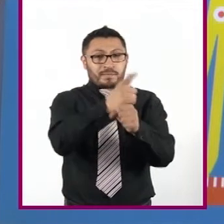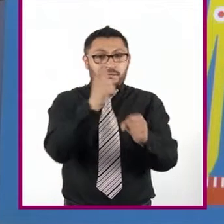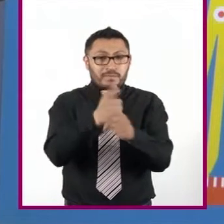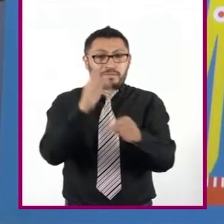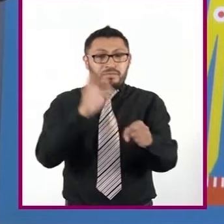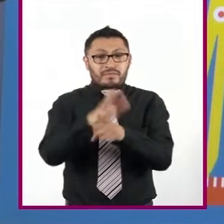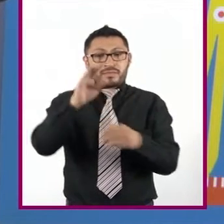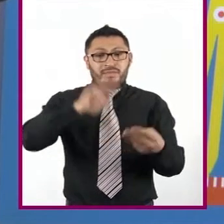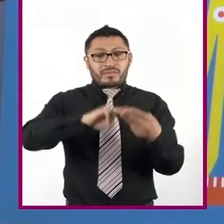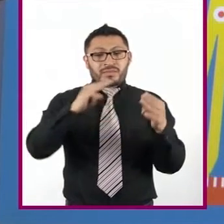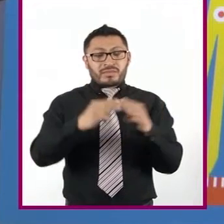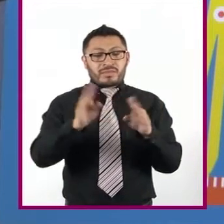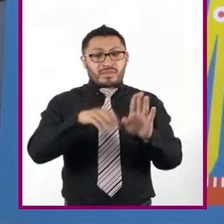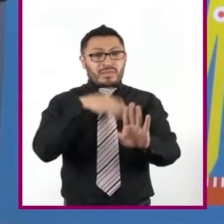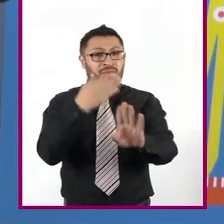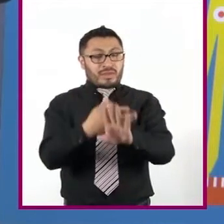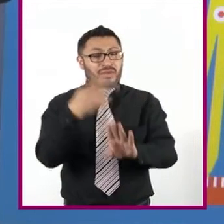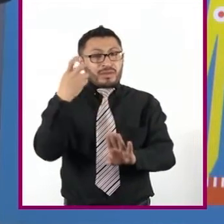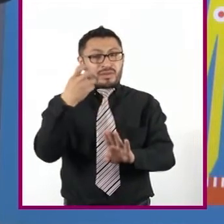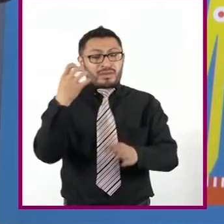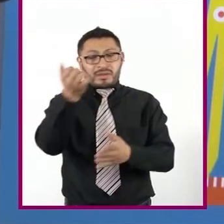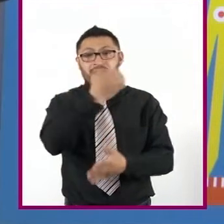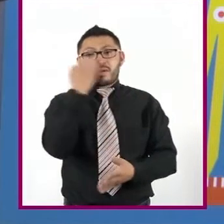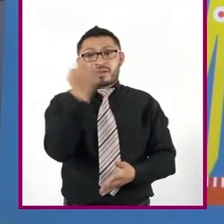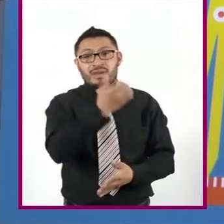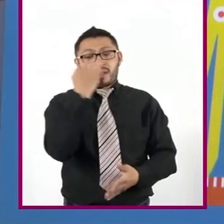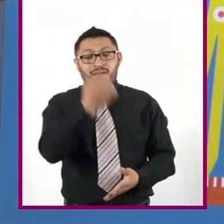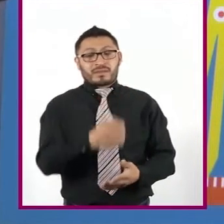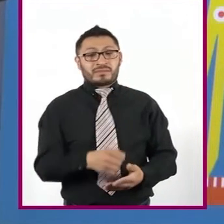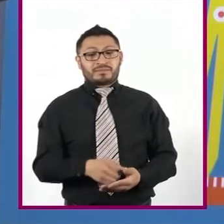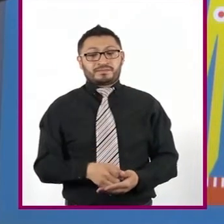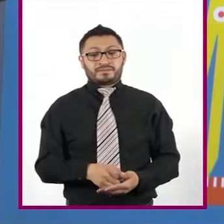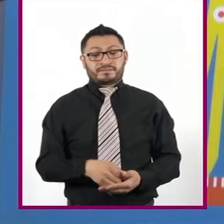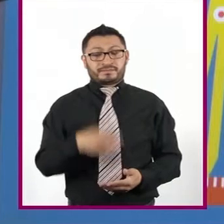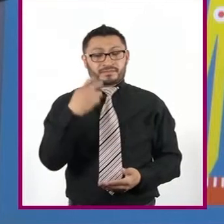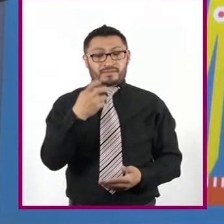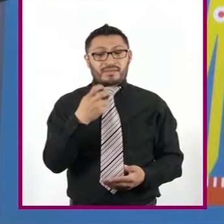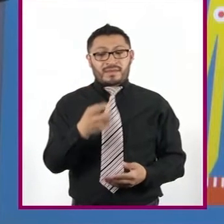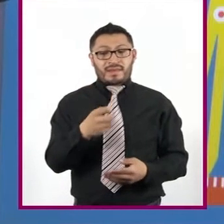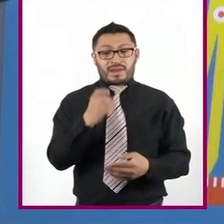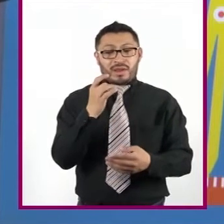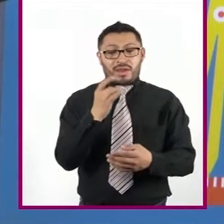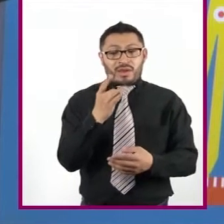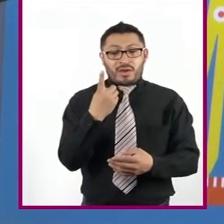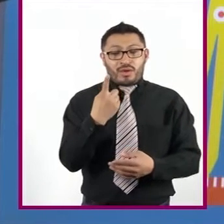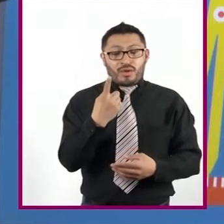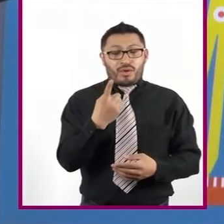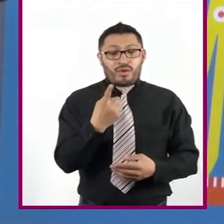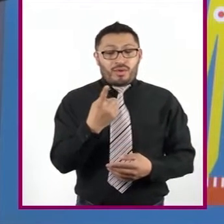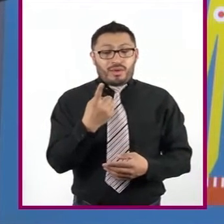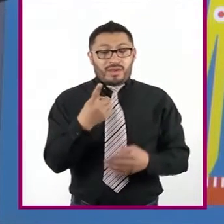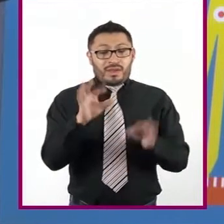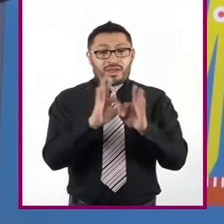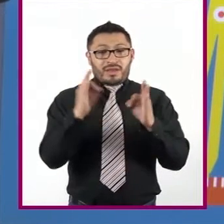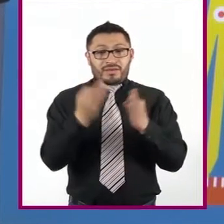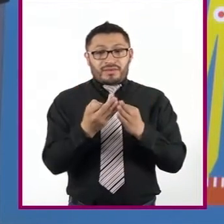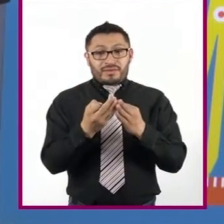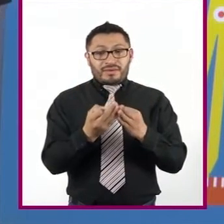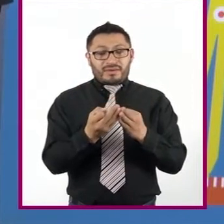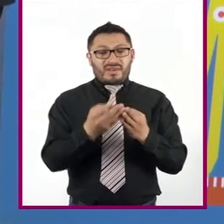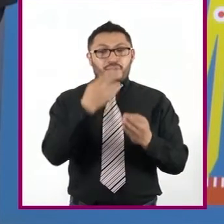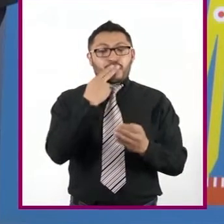situación que estaba afectando a este centro escolar. Y esta es solo una de las aplicaciones de la